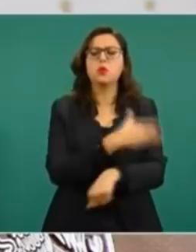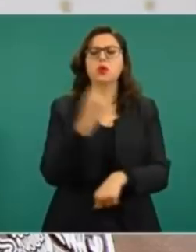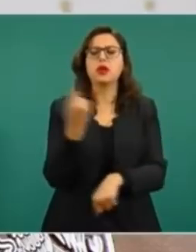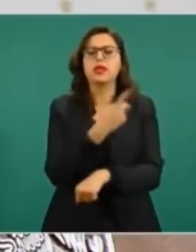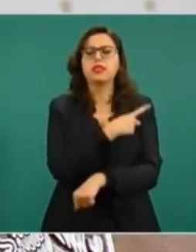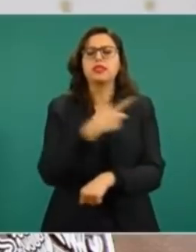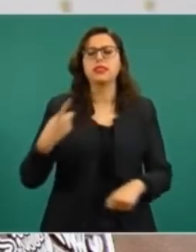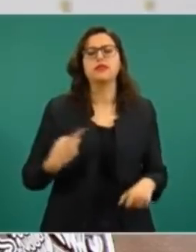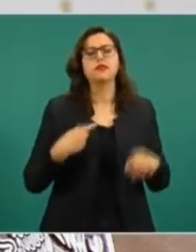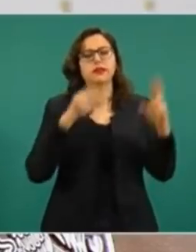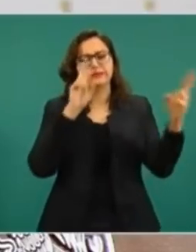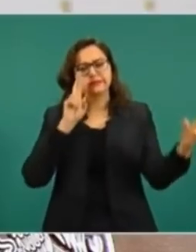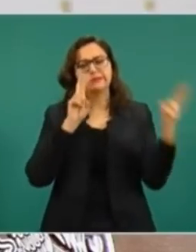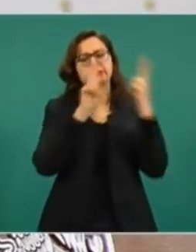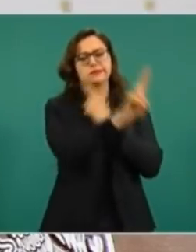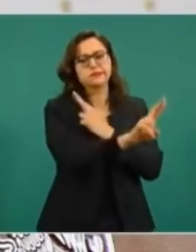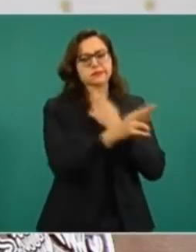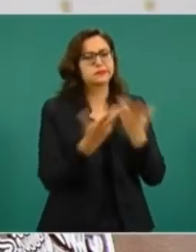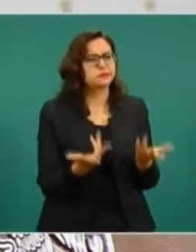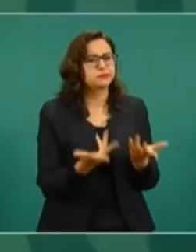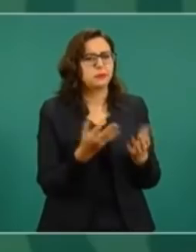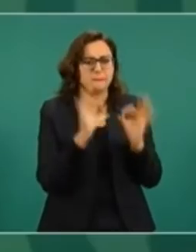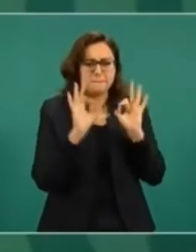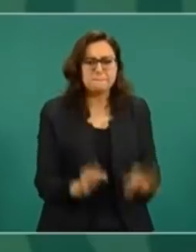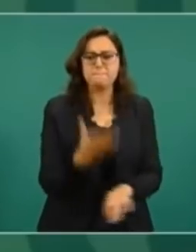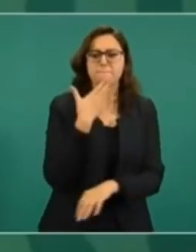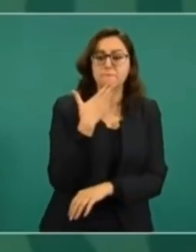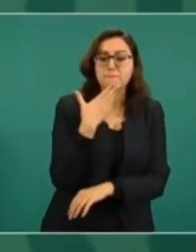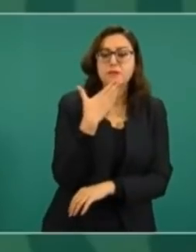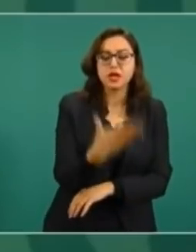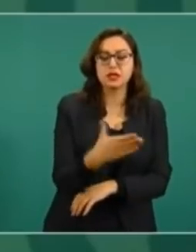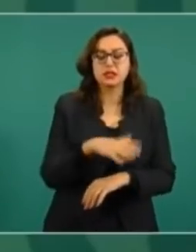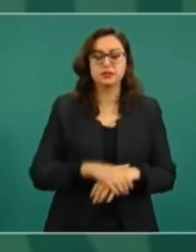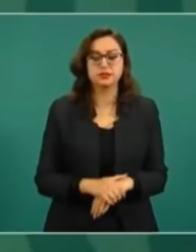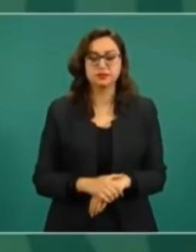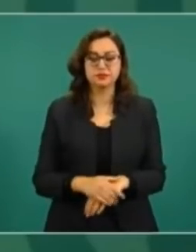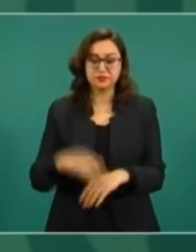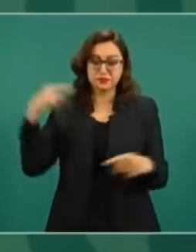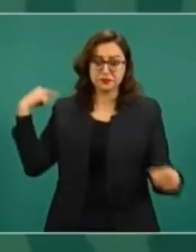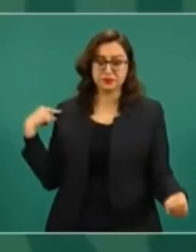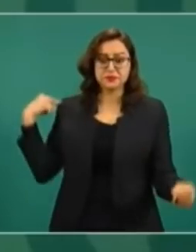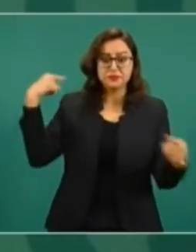La relación que hemos tenido con el presidente Donald Trump